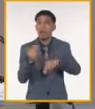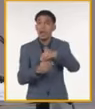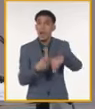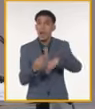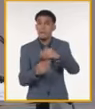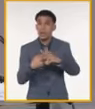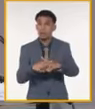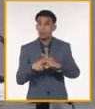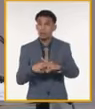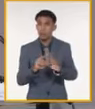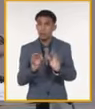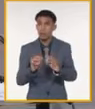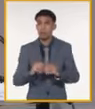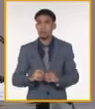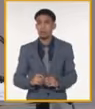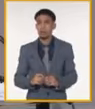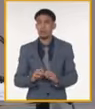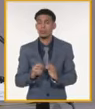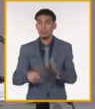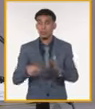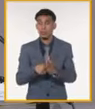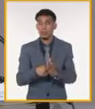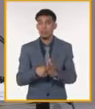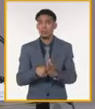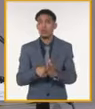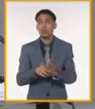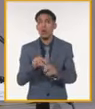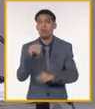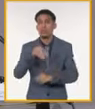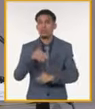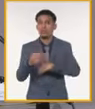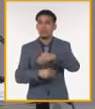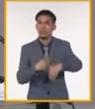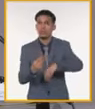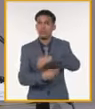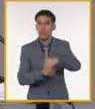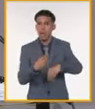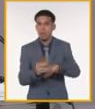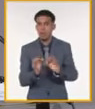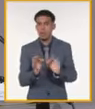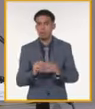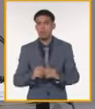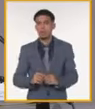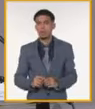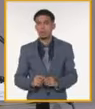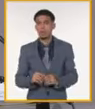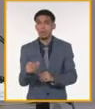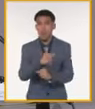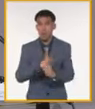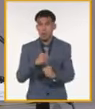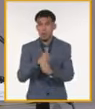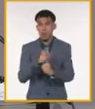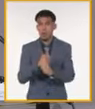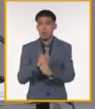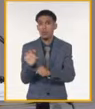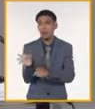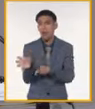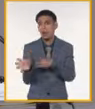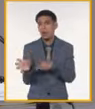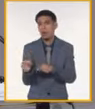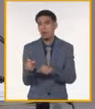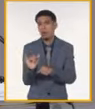estas normas tributarias se habló de una actualización de régimen contravencional donde el uso de la cuenta bancaria